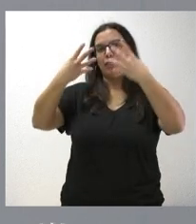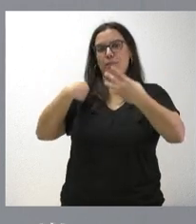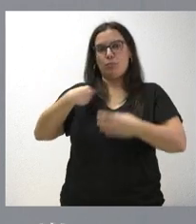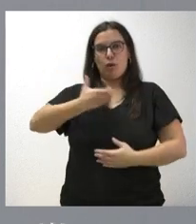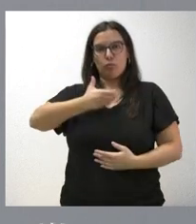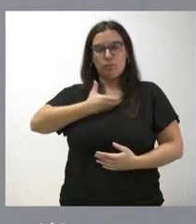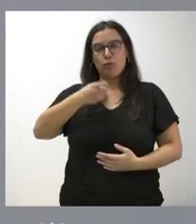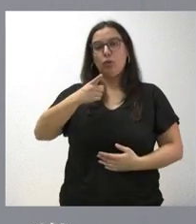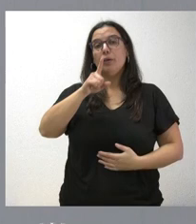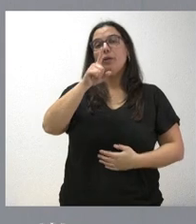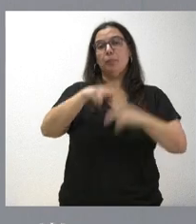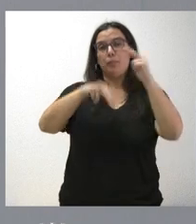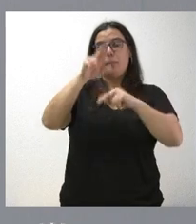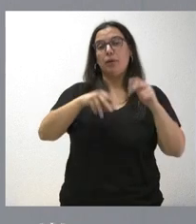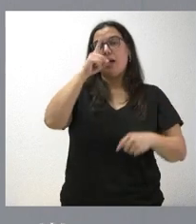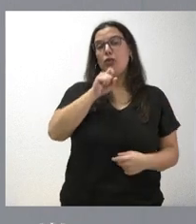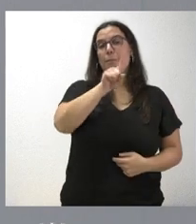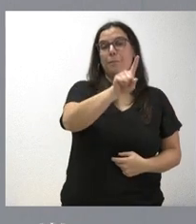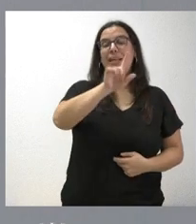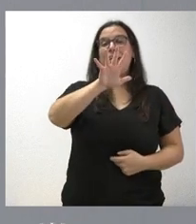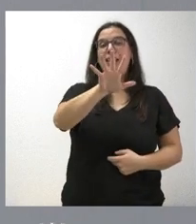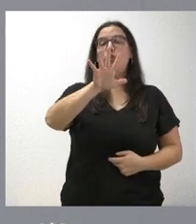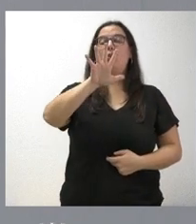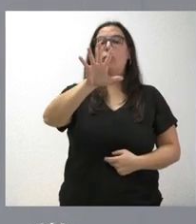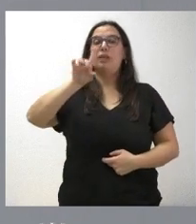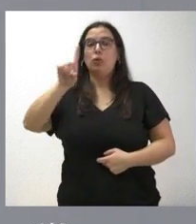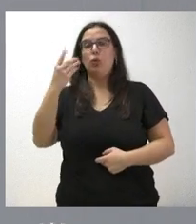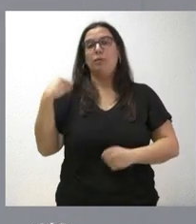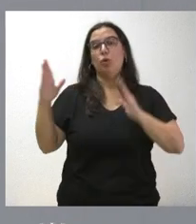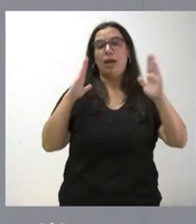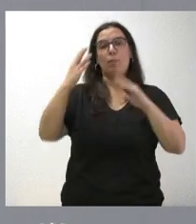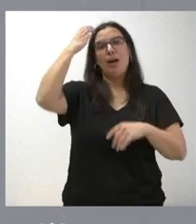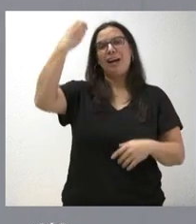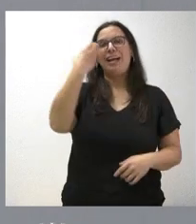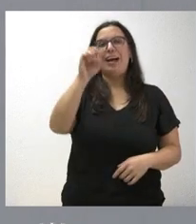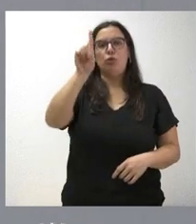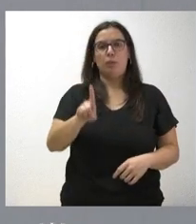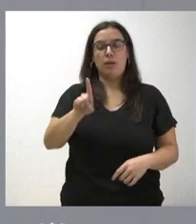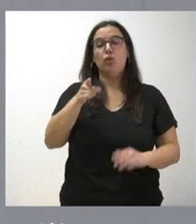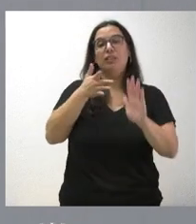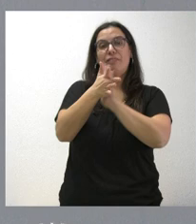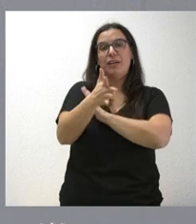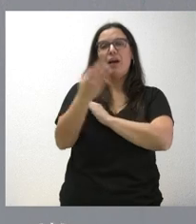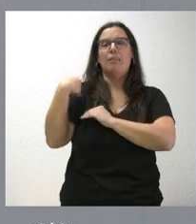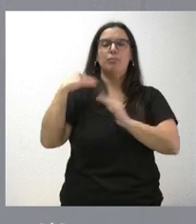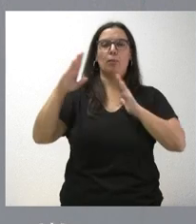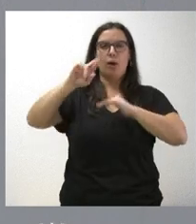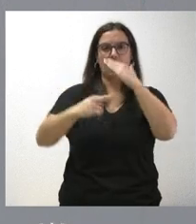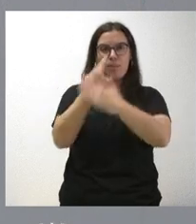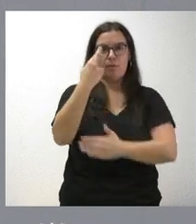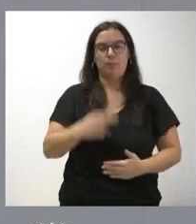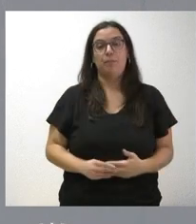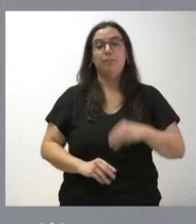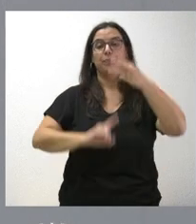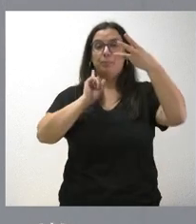construido en el año 1551 durante el reinado de Carlos I se trata de un palacio renacentista y el